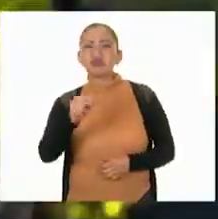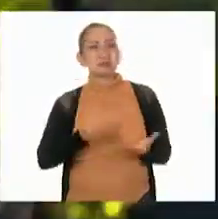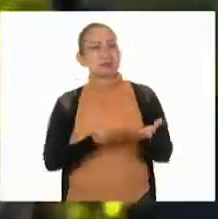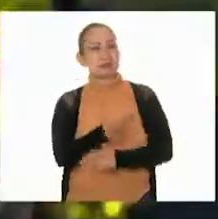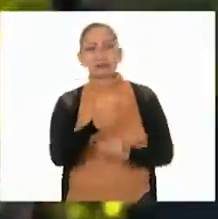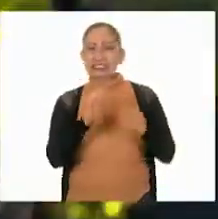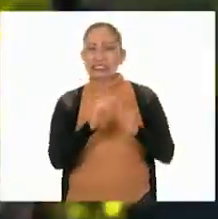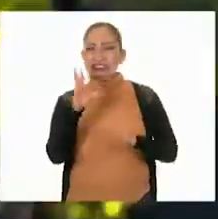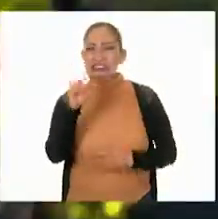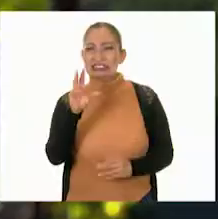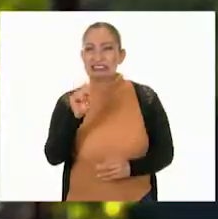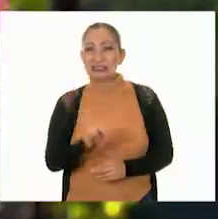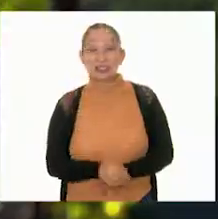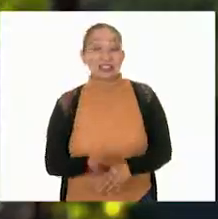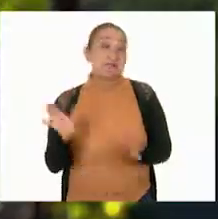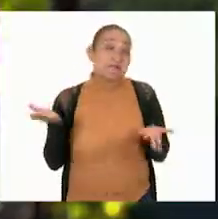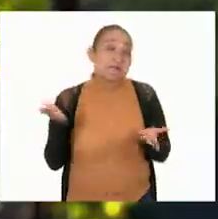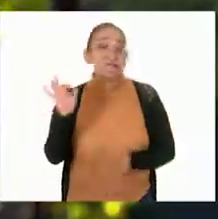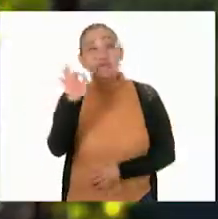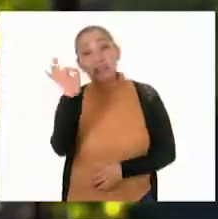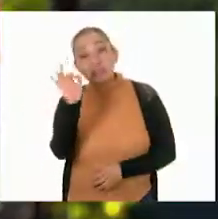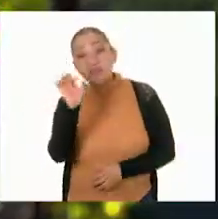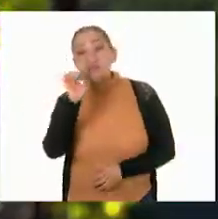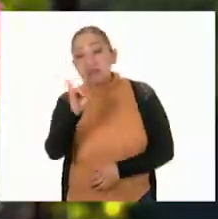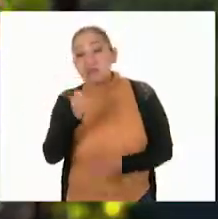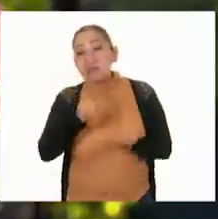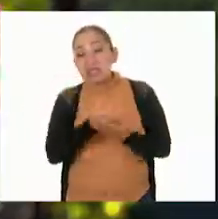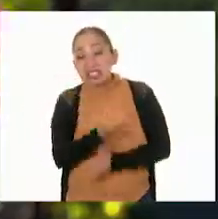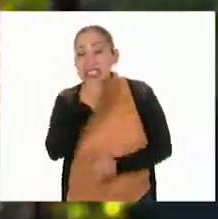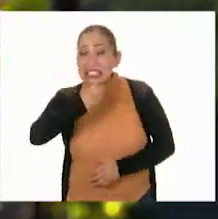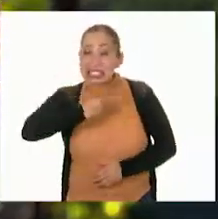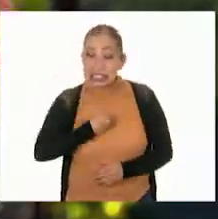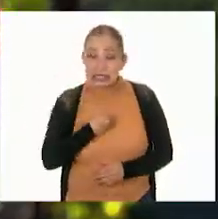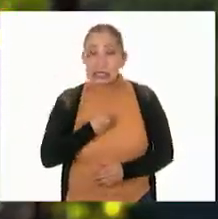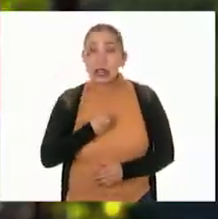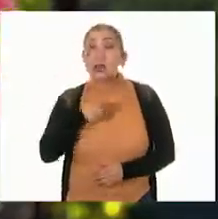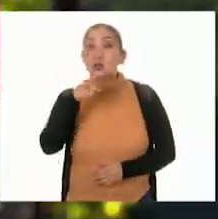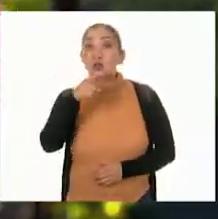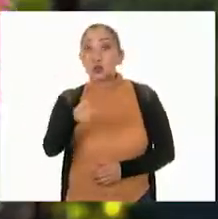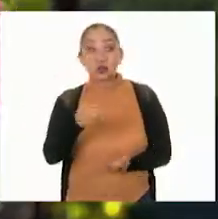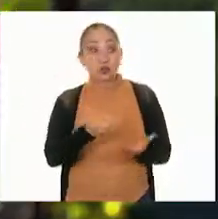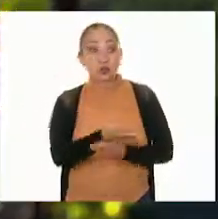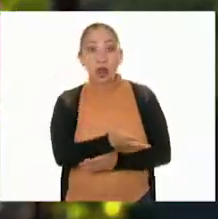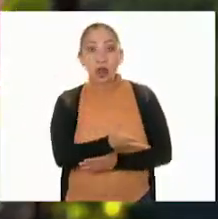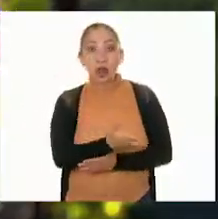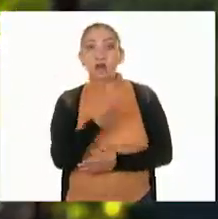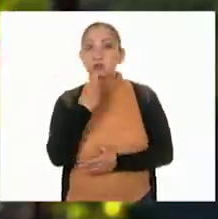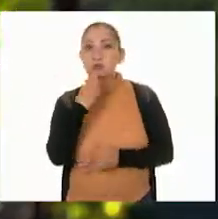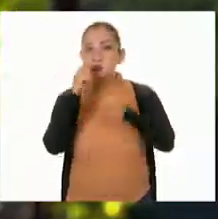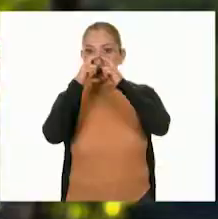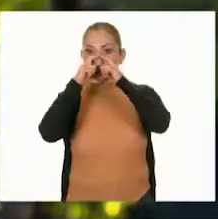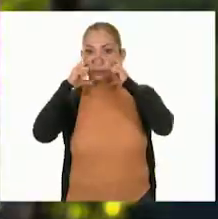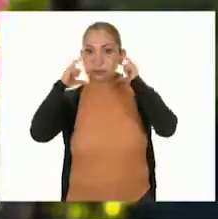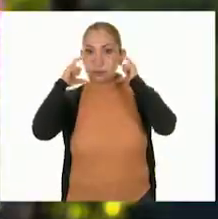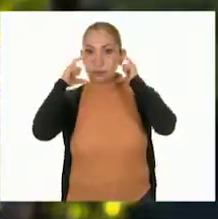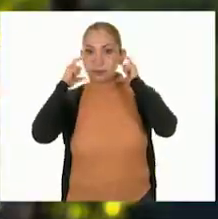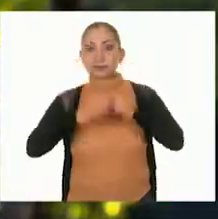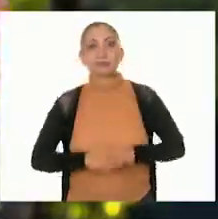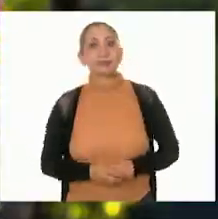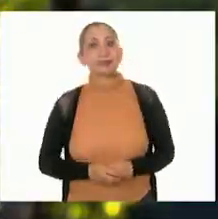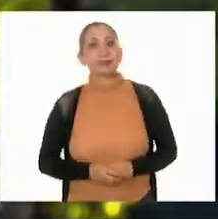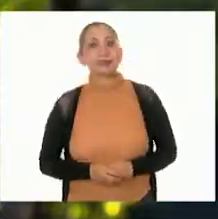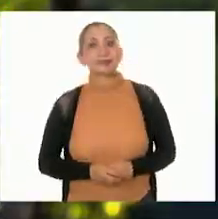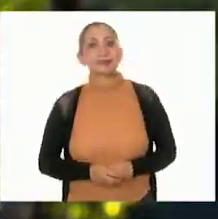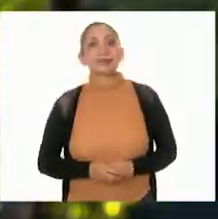no salir de casa a menos que sea muy necesario. Si lo haces, utiliza el